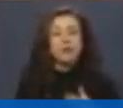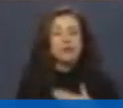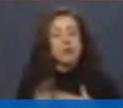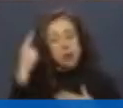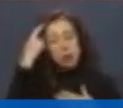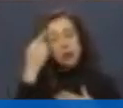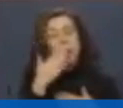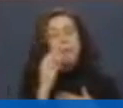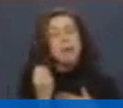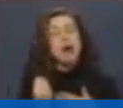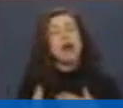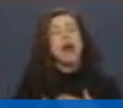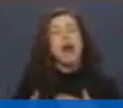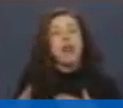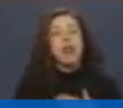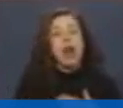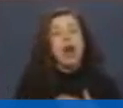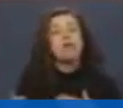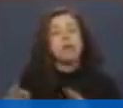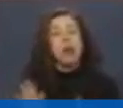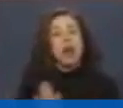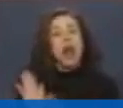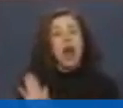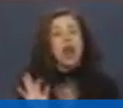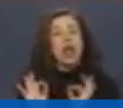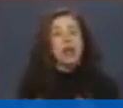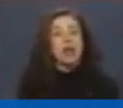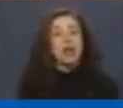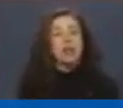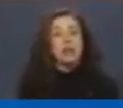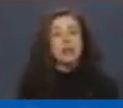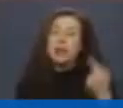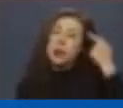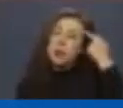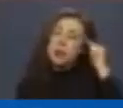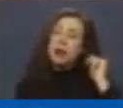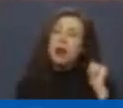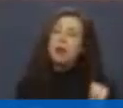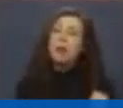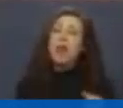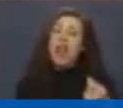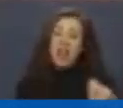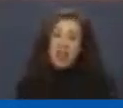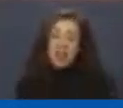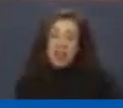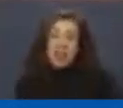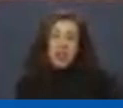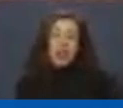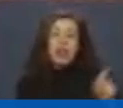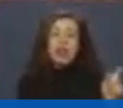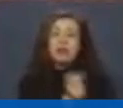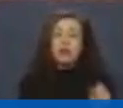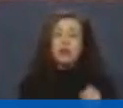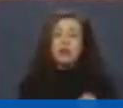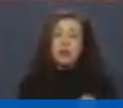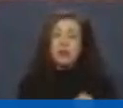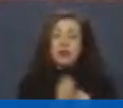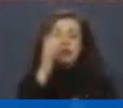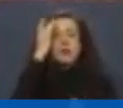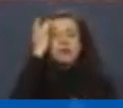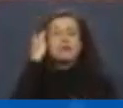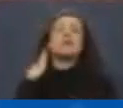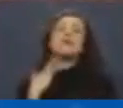idóneo que se le otorgue el sustento legal correspondiente para recibir los dineros de los trabajadores. Valoro el